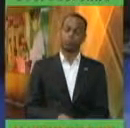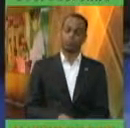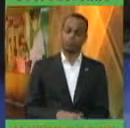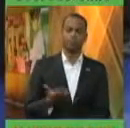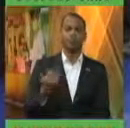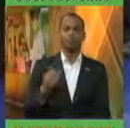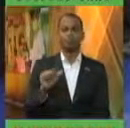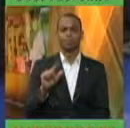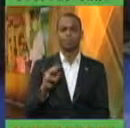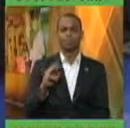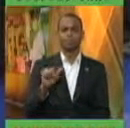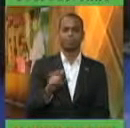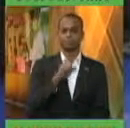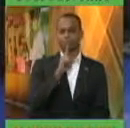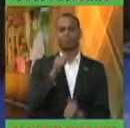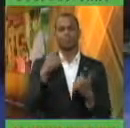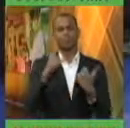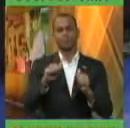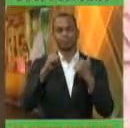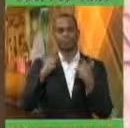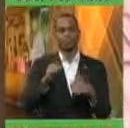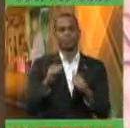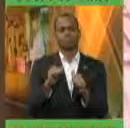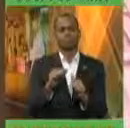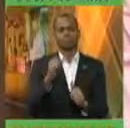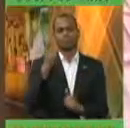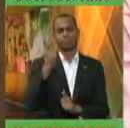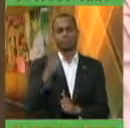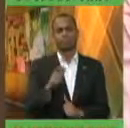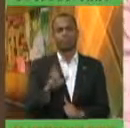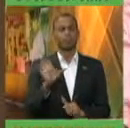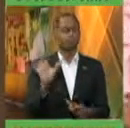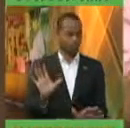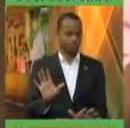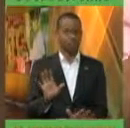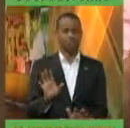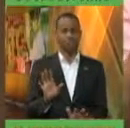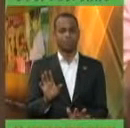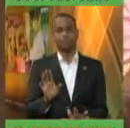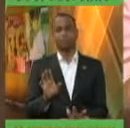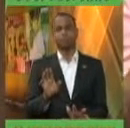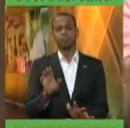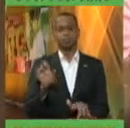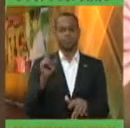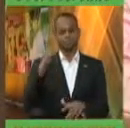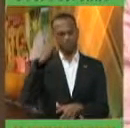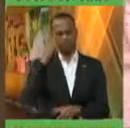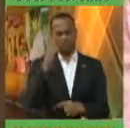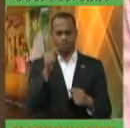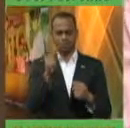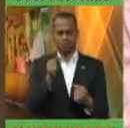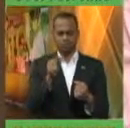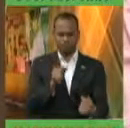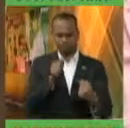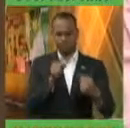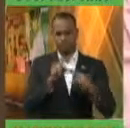de verdad se da una batalla pero creo que esa batalla tiene su bienestar y su ganancia